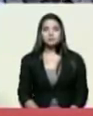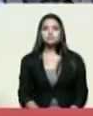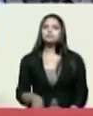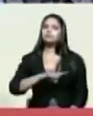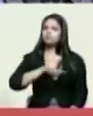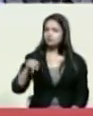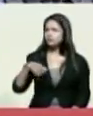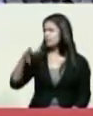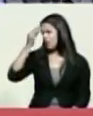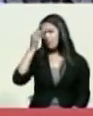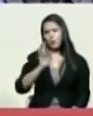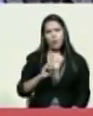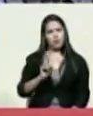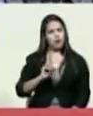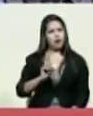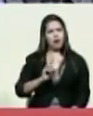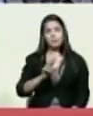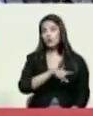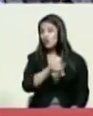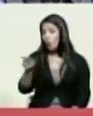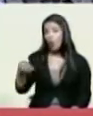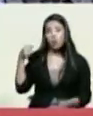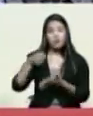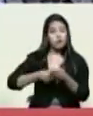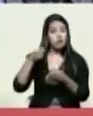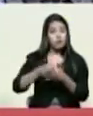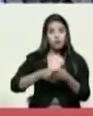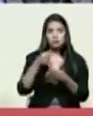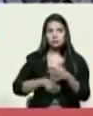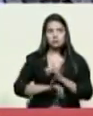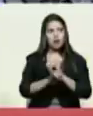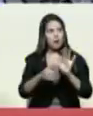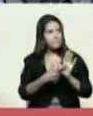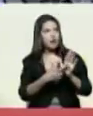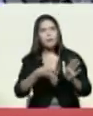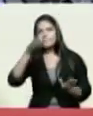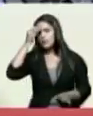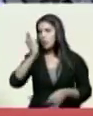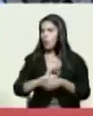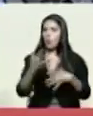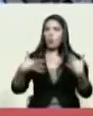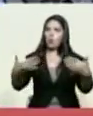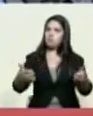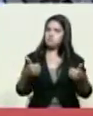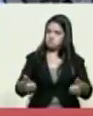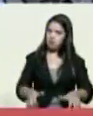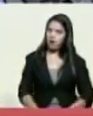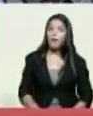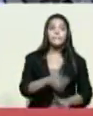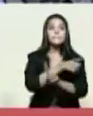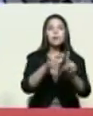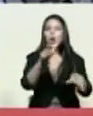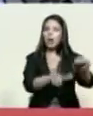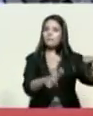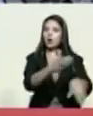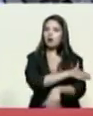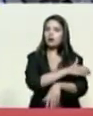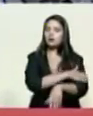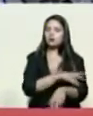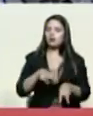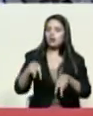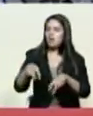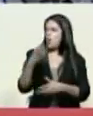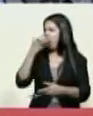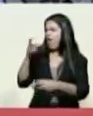Nosotros aprendimos rápido y todos los que se han levantado ahí han demostrado que están aprendiendo muy rápido. Pero la gente de la derecha, usted se le paraba al lado y le